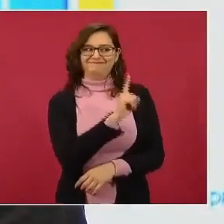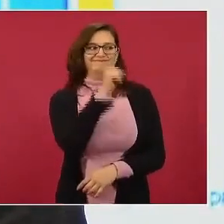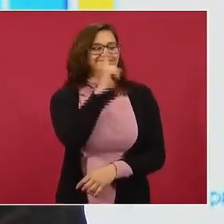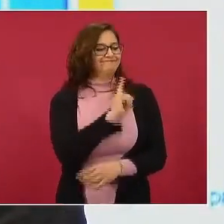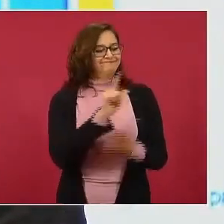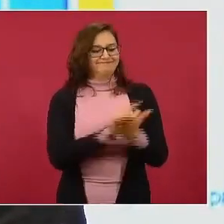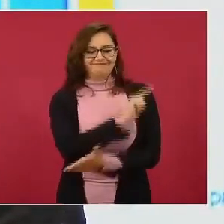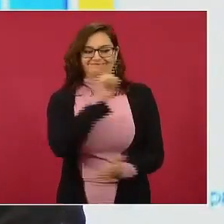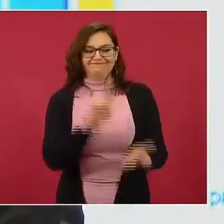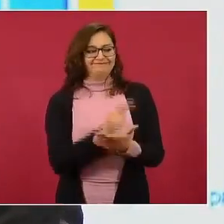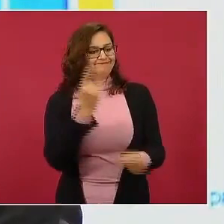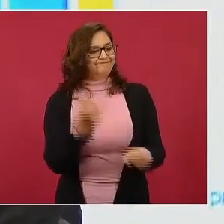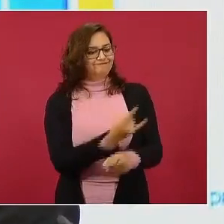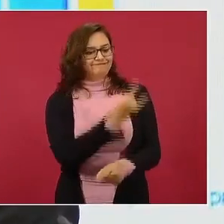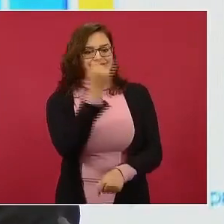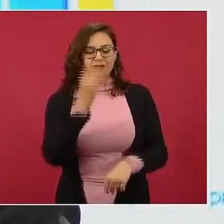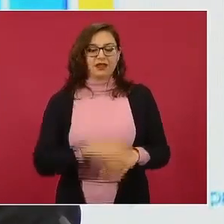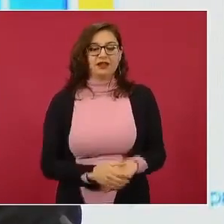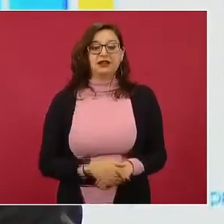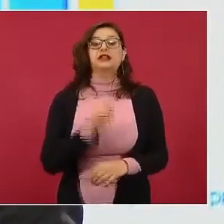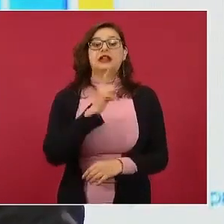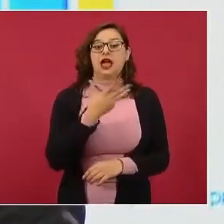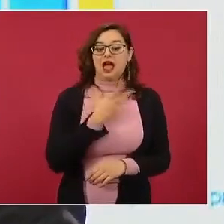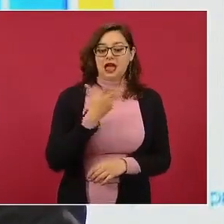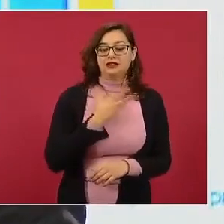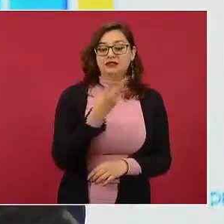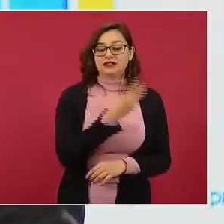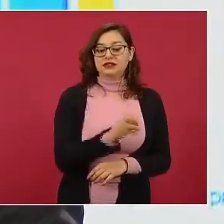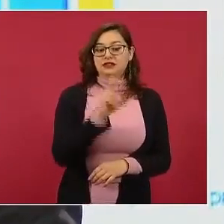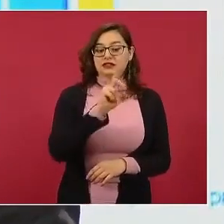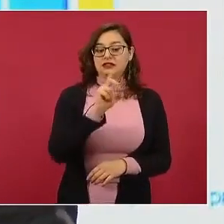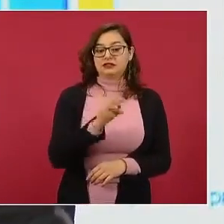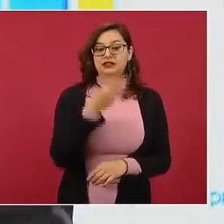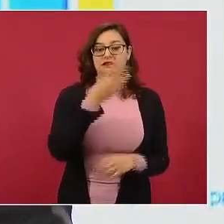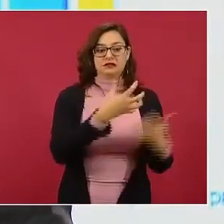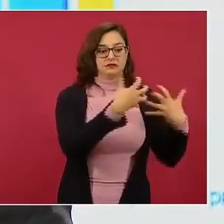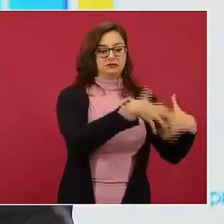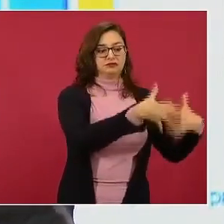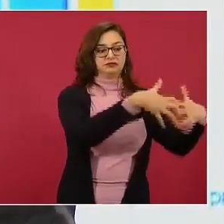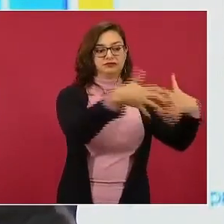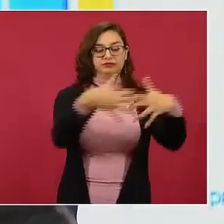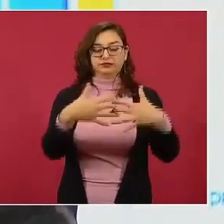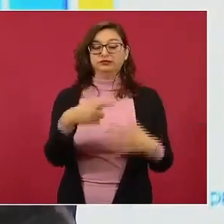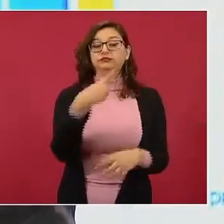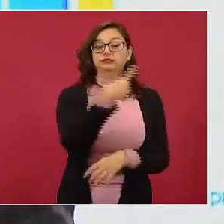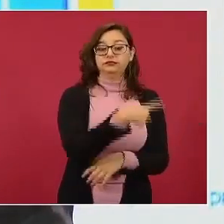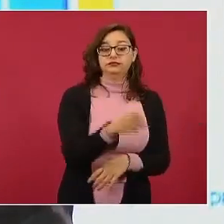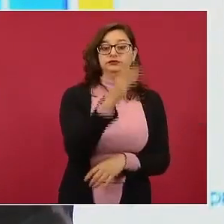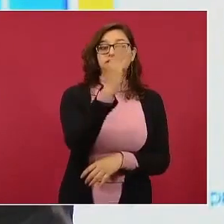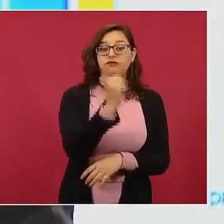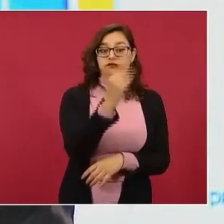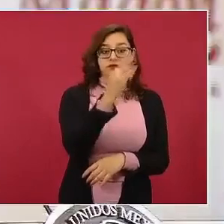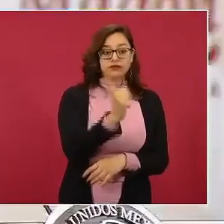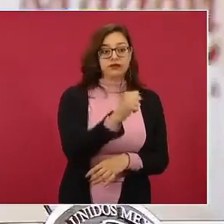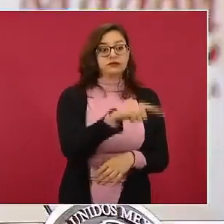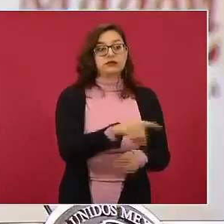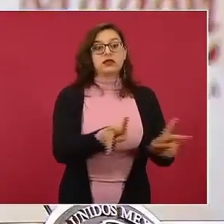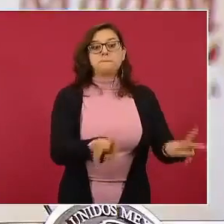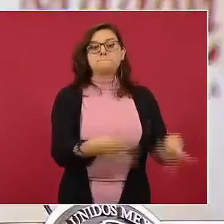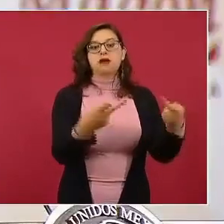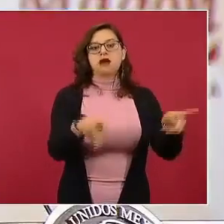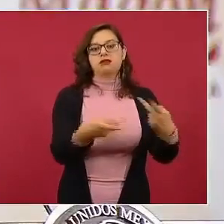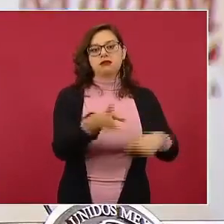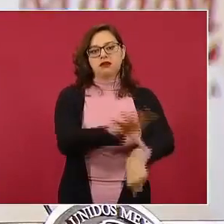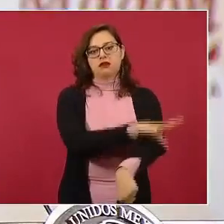tienen 233 centrales, de las cuales 109 son ilegales porque venden